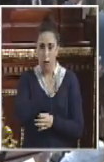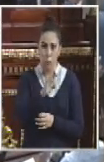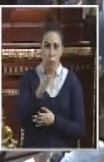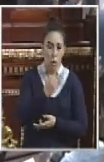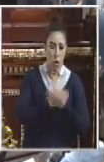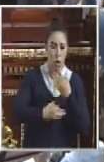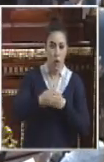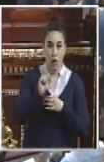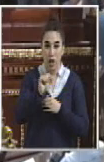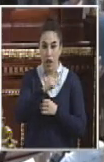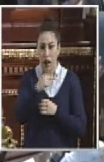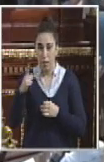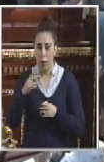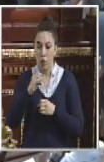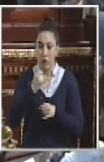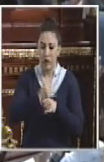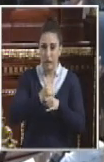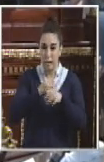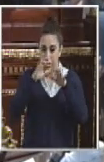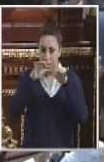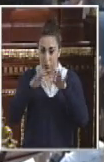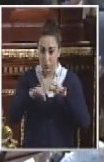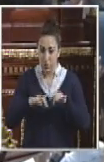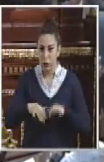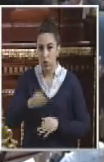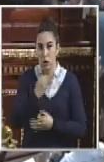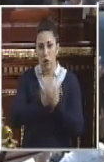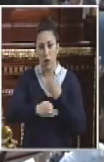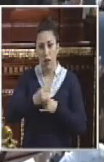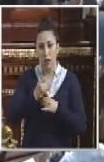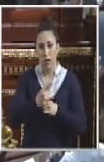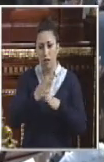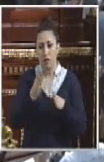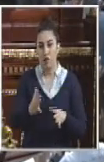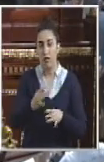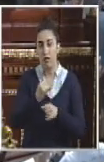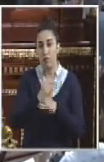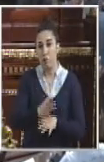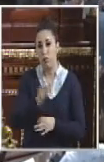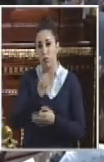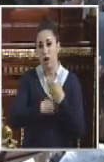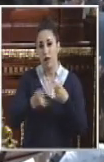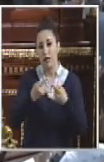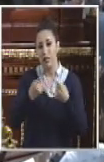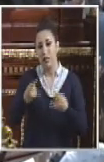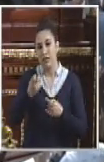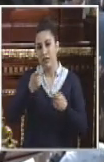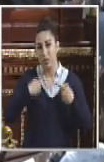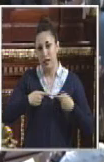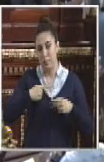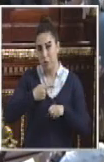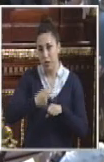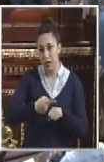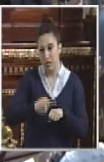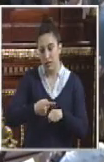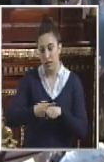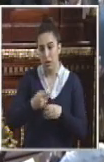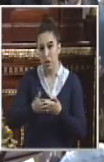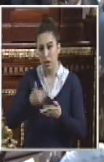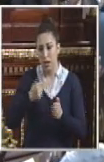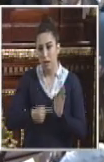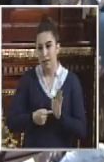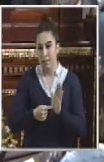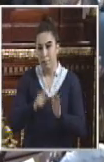sistemas, y a eso apelamos independientemente de que se haya aprobado el dictamen que presenté el 4 de abril o no,